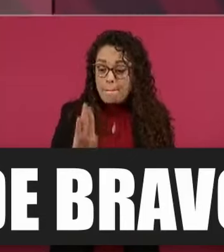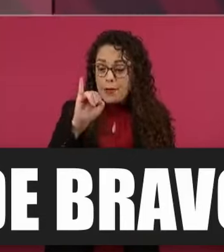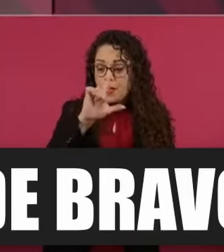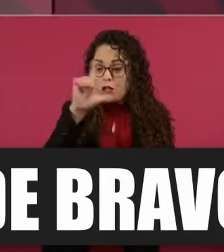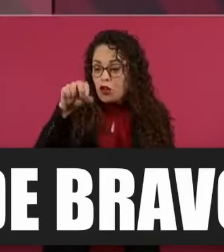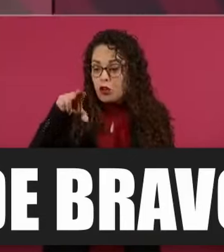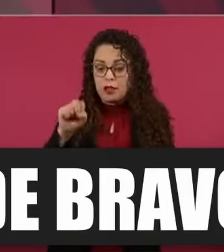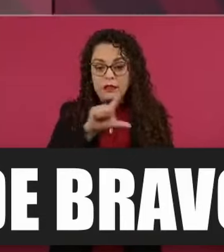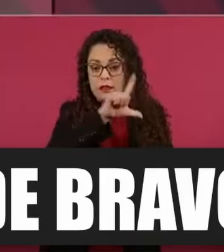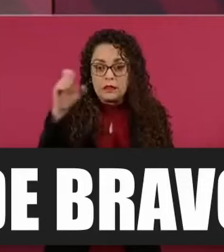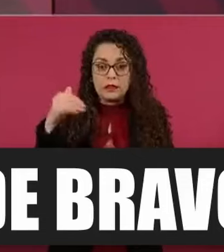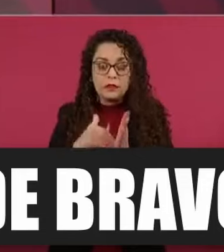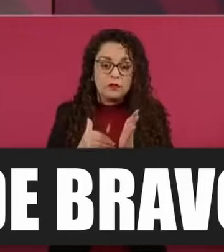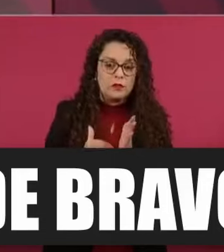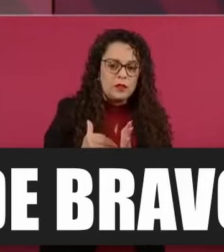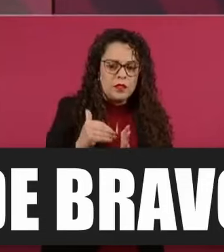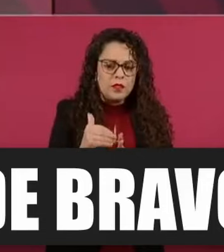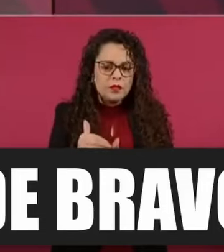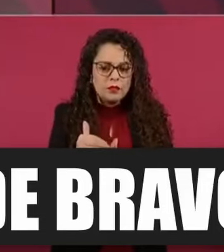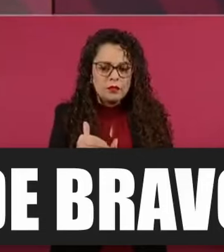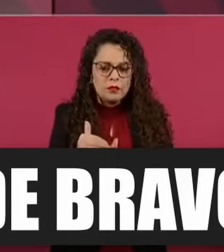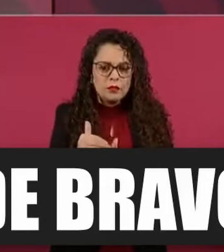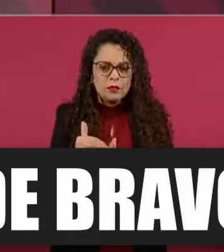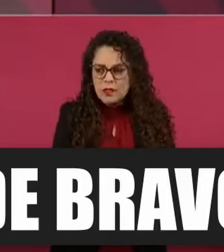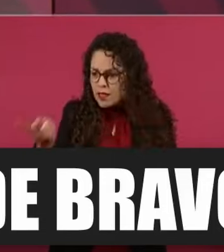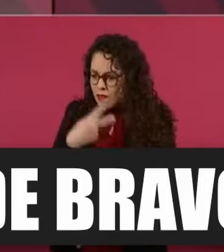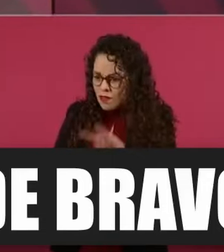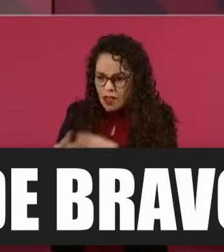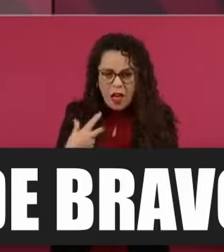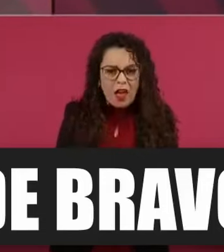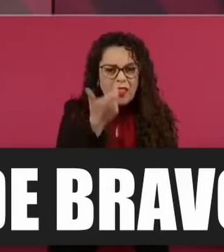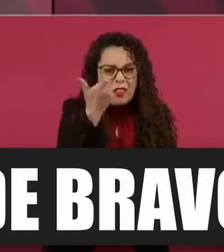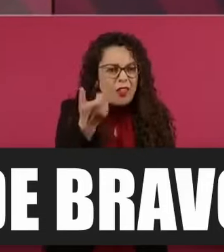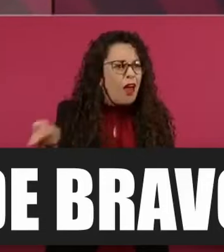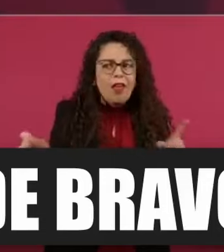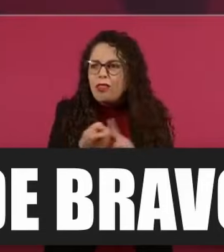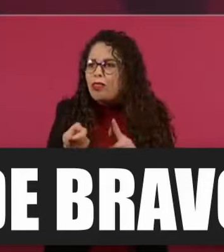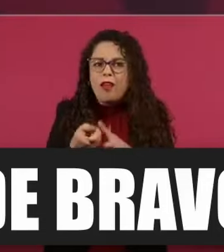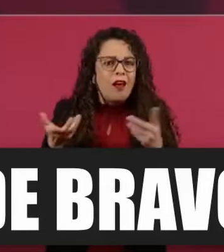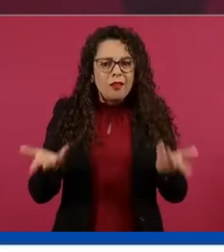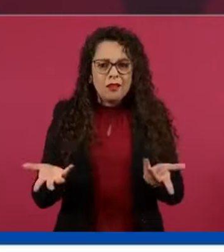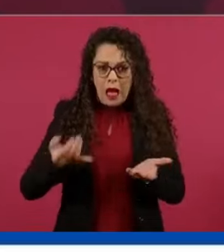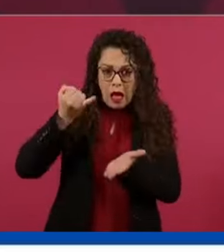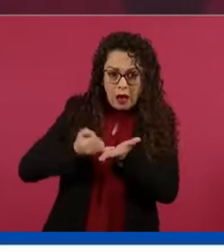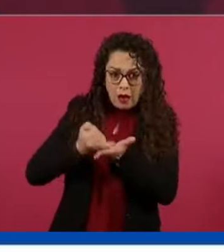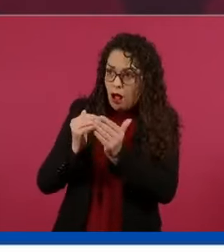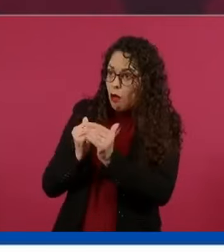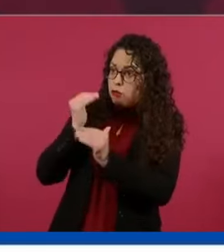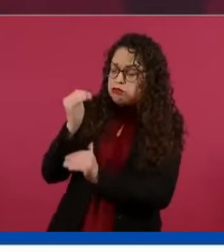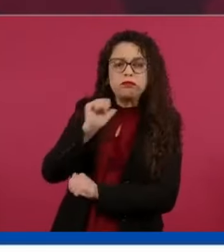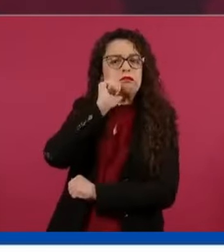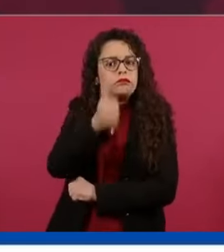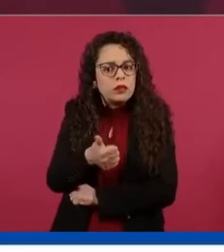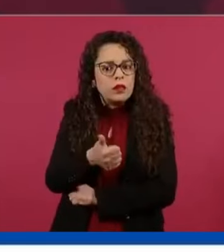2,700,000,000. ¿De dónde ha salido? Si no hemos aumentado impuestos, si no han